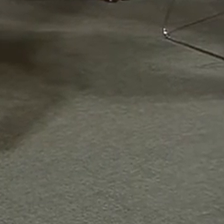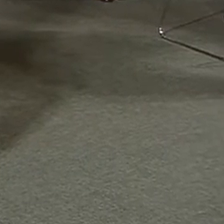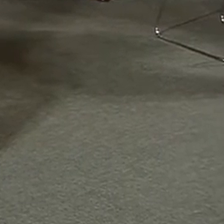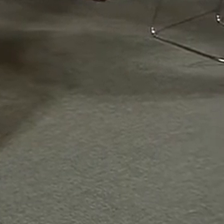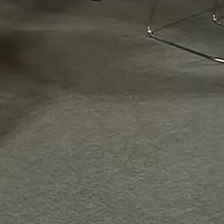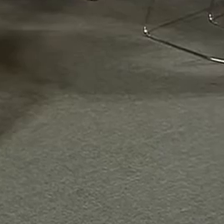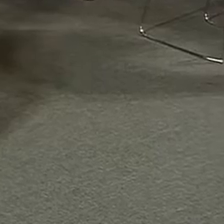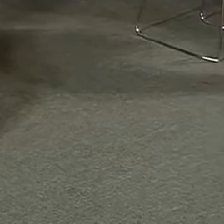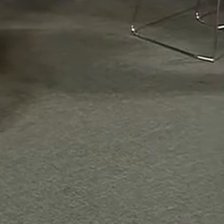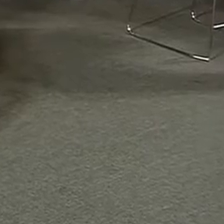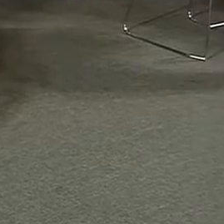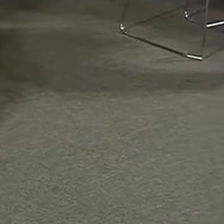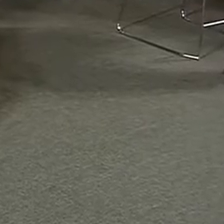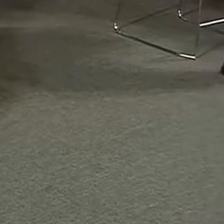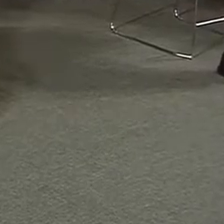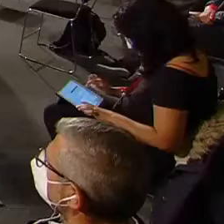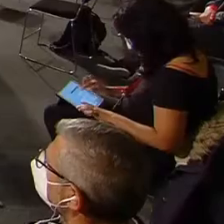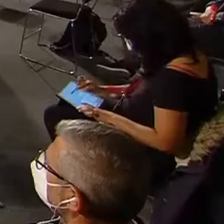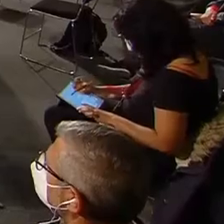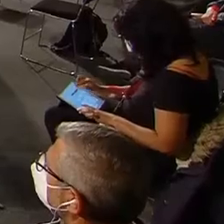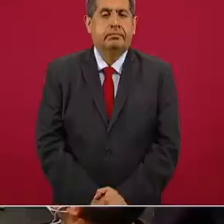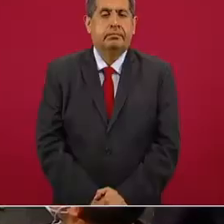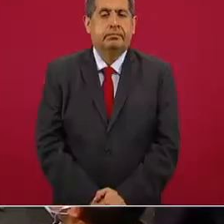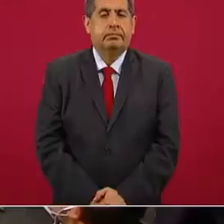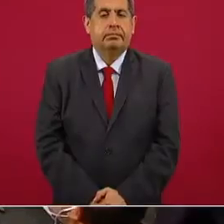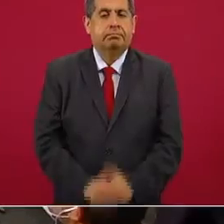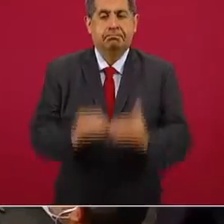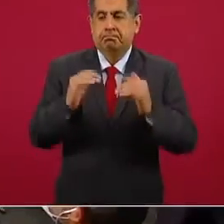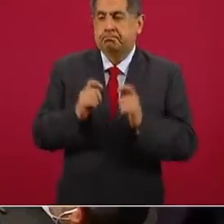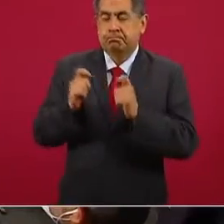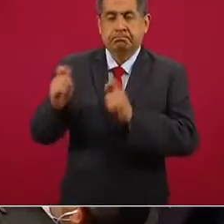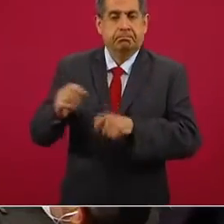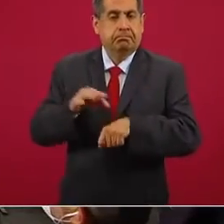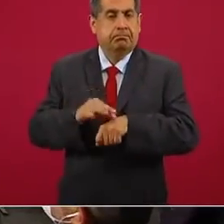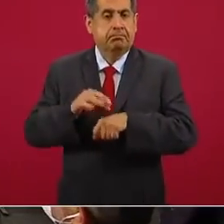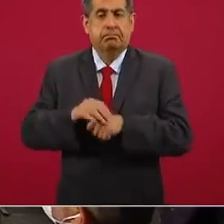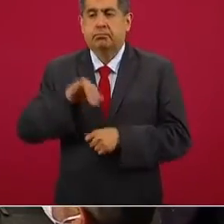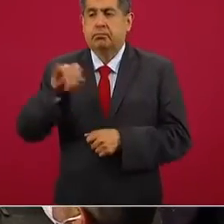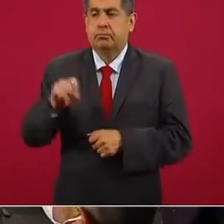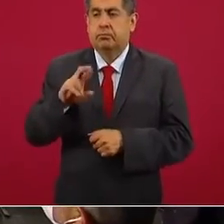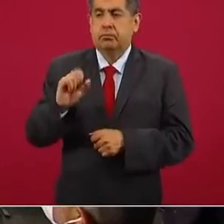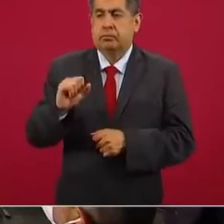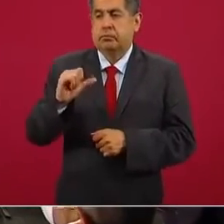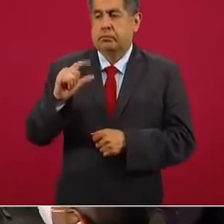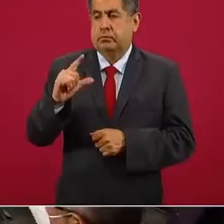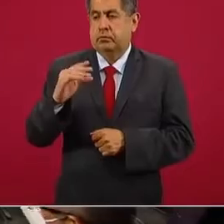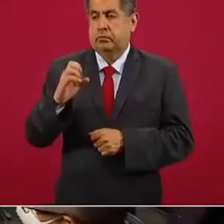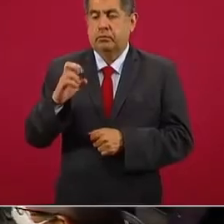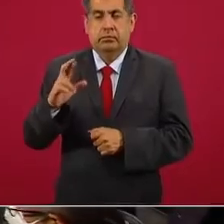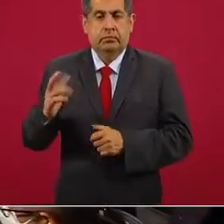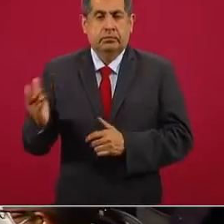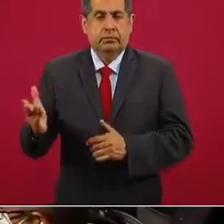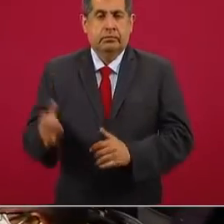Enseguida hace uso de la palabra el secretario de Salud, doctor Jorge Alcocer Varela.